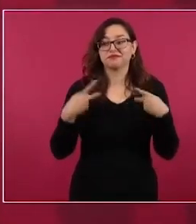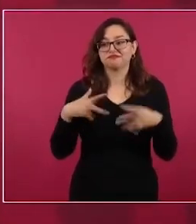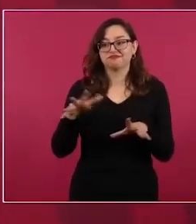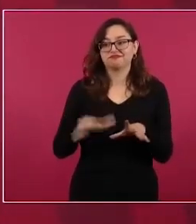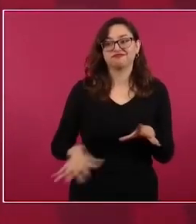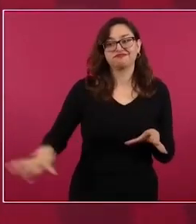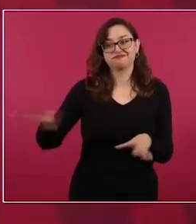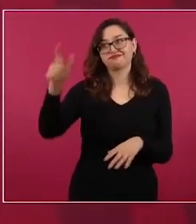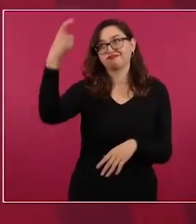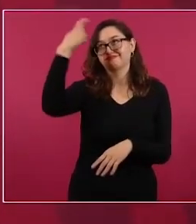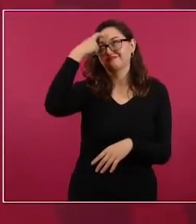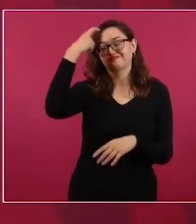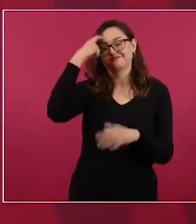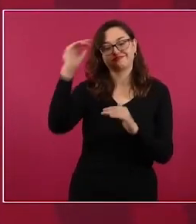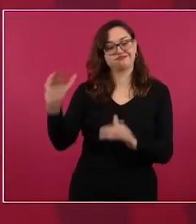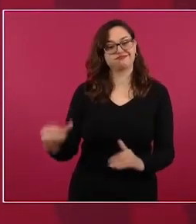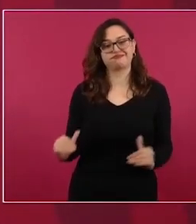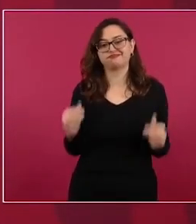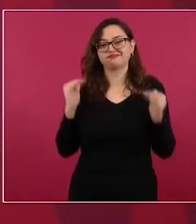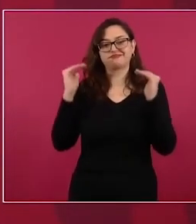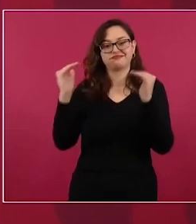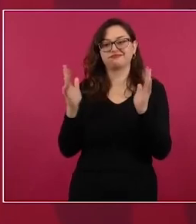cambió la mentalidad del pueblo,